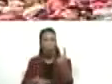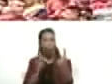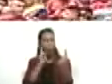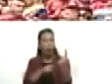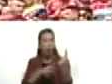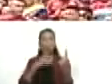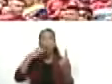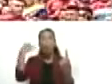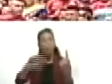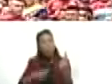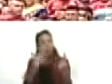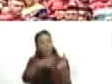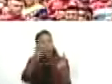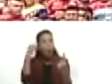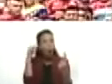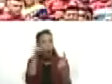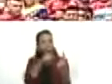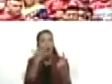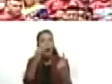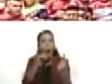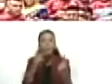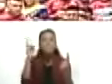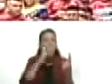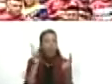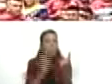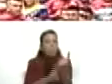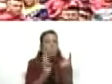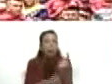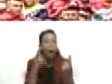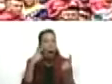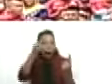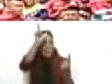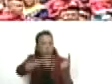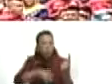coño, es verdad, ahí está el hombre.